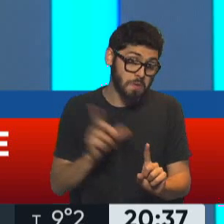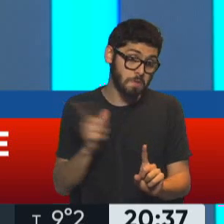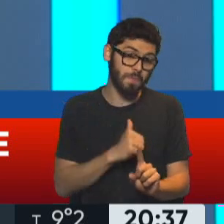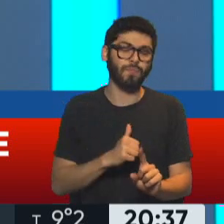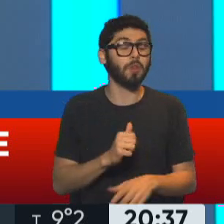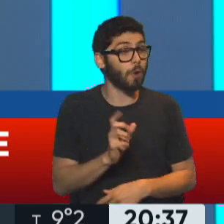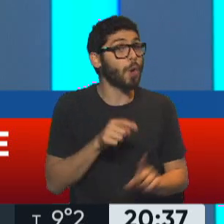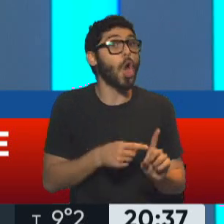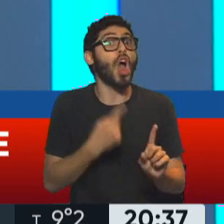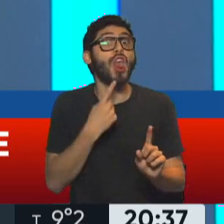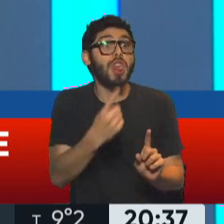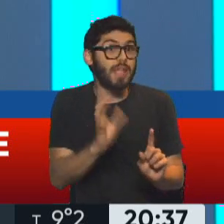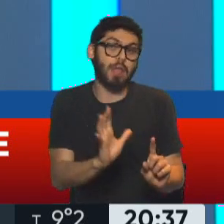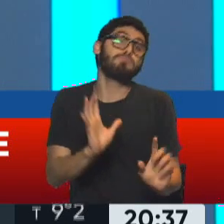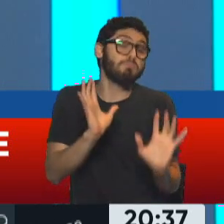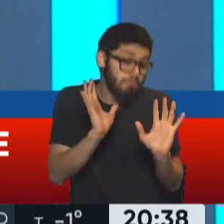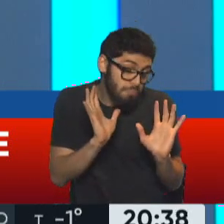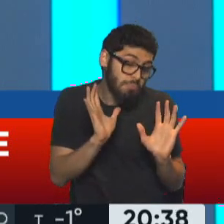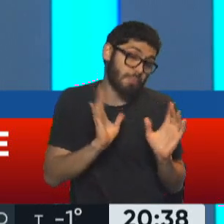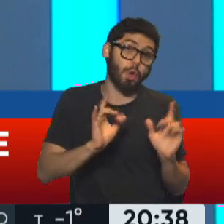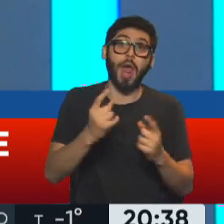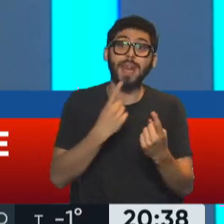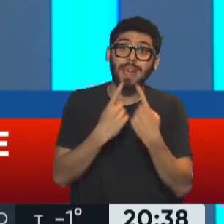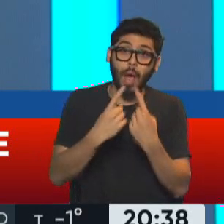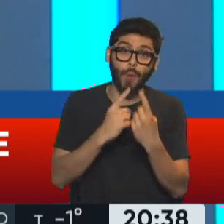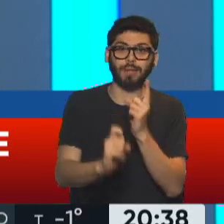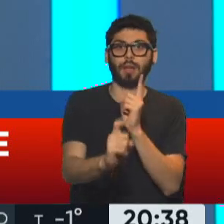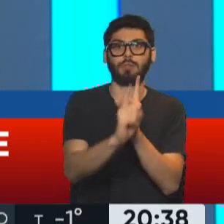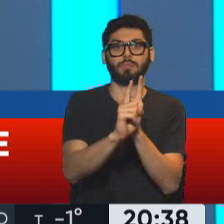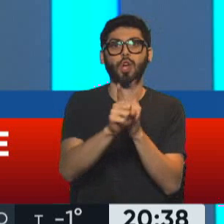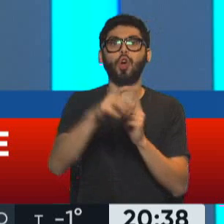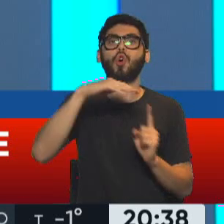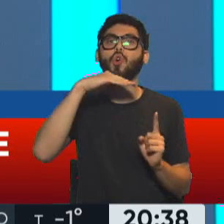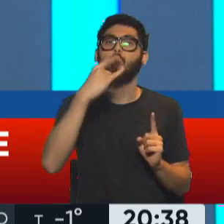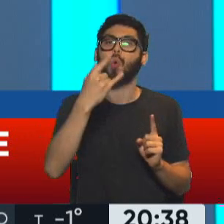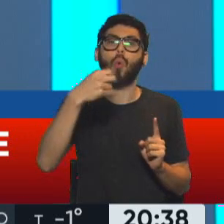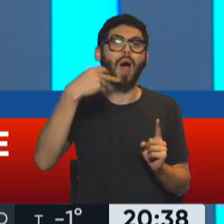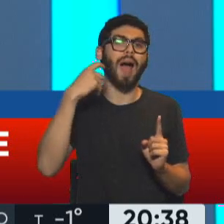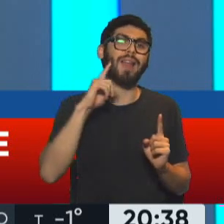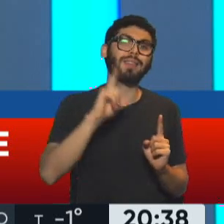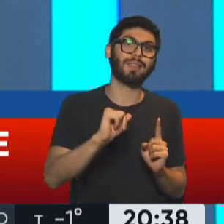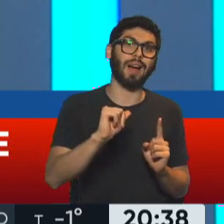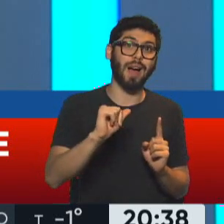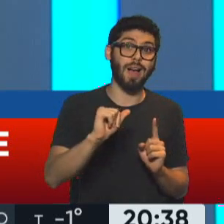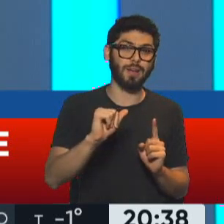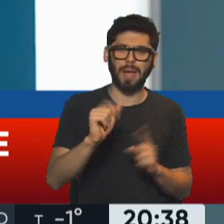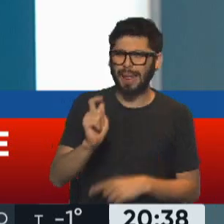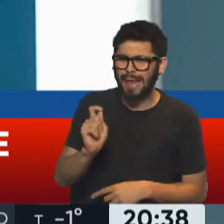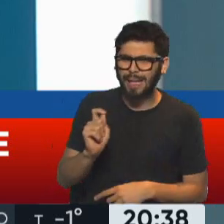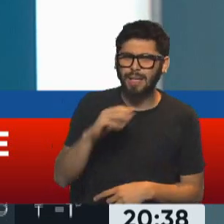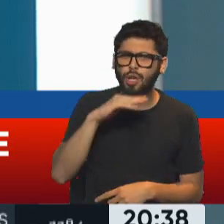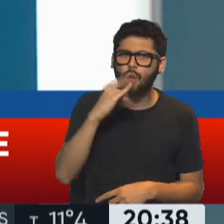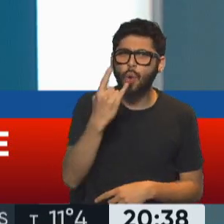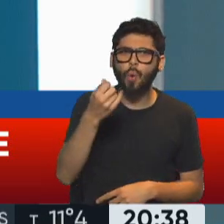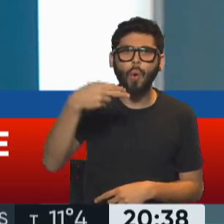es menor que lo diga él, que lo diga donde lo dijo, en una entrevista en un mano a mano con Juanita, que me parece que todos sabemos. ¿Quién es Juanita?